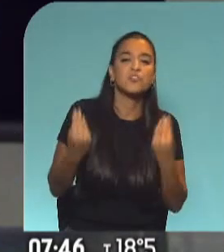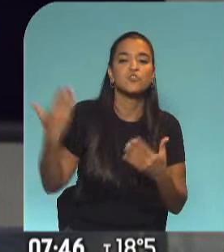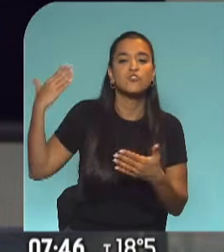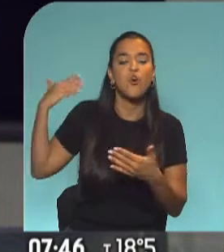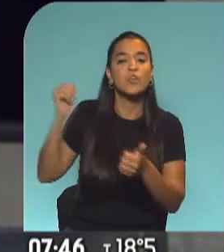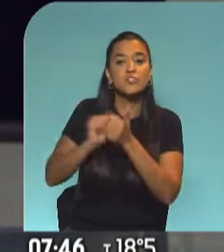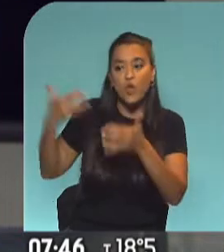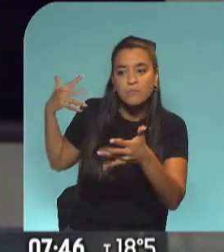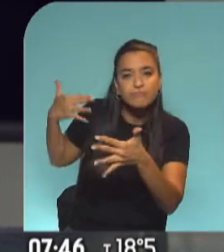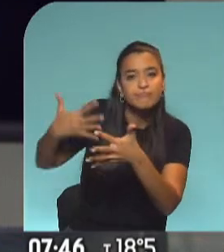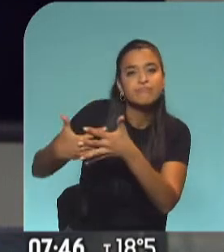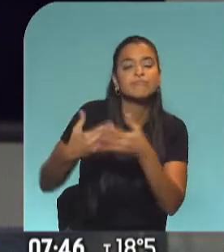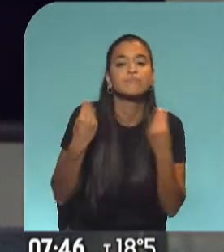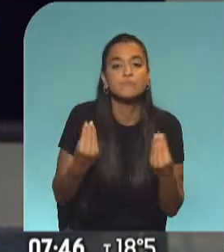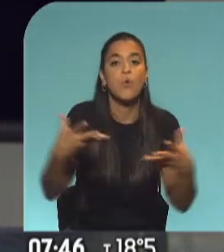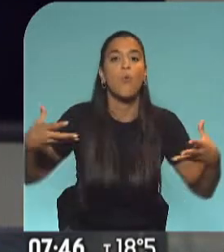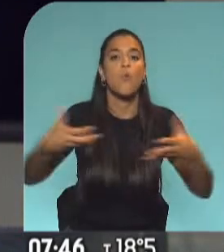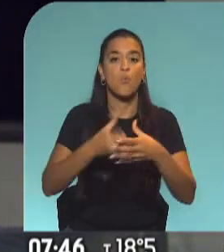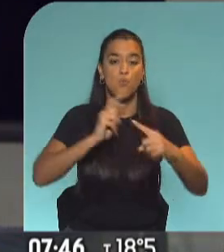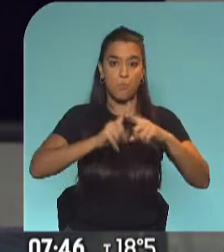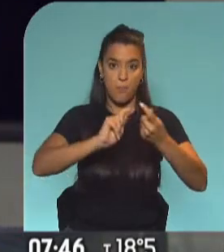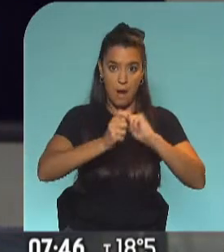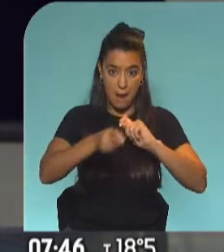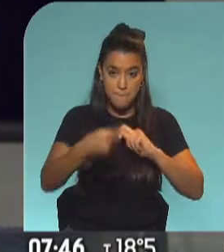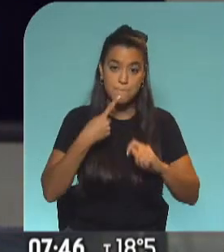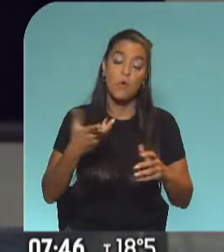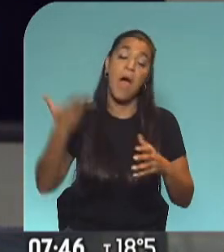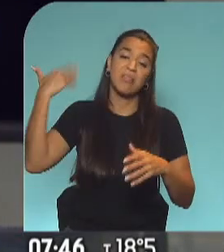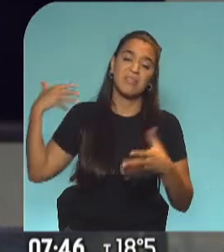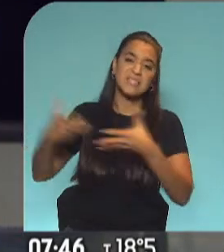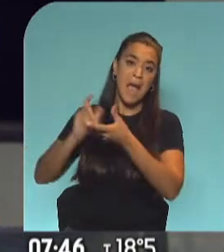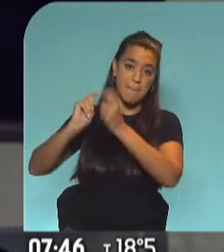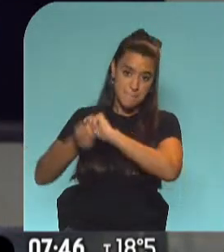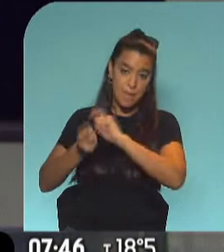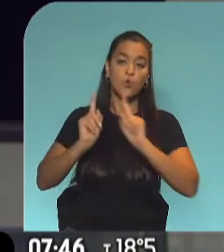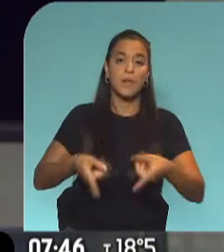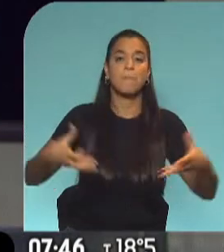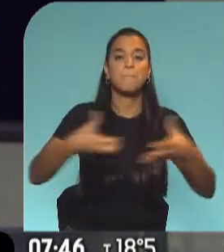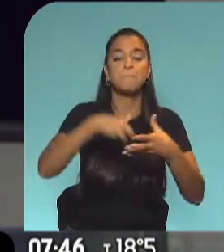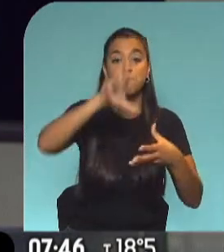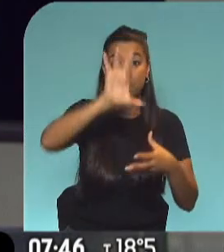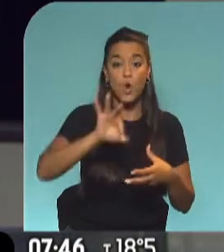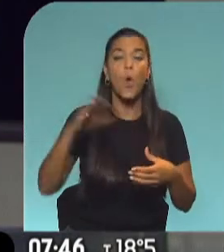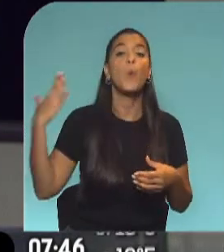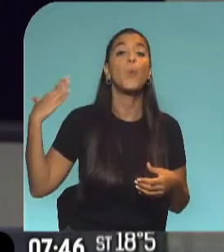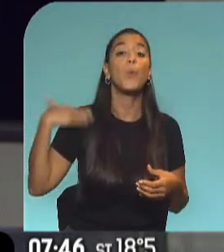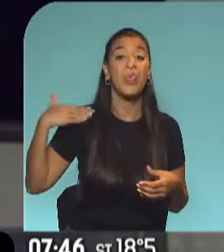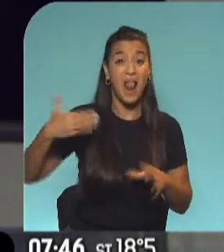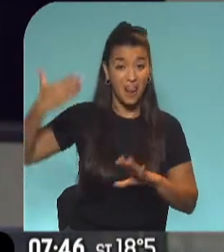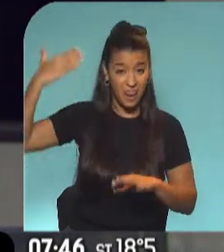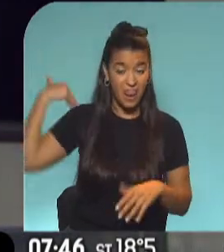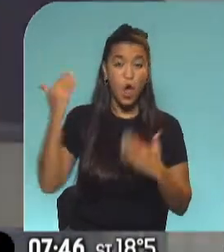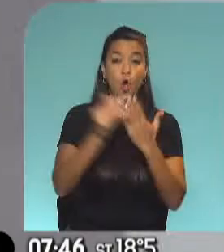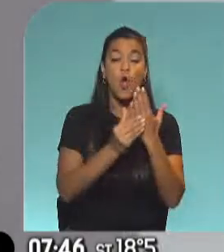historia reciente de Juntos por el Cambio, Cambiemos en su momento, y del PRO. En principio, María Eugenia Vidal, quien fuera gobernadora